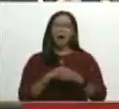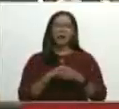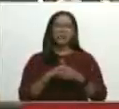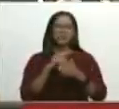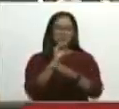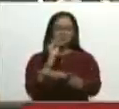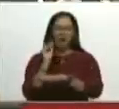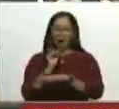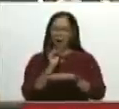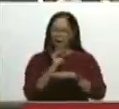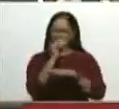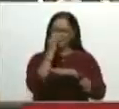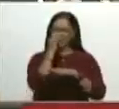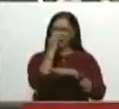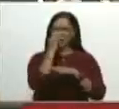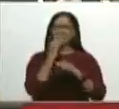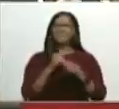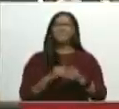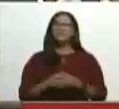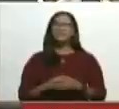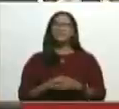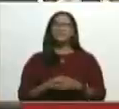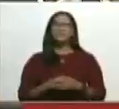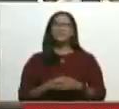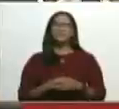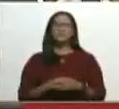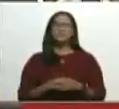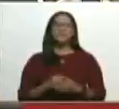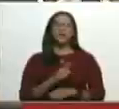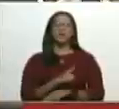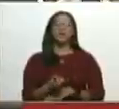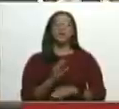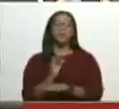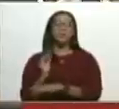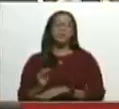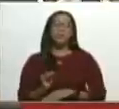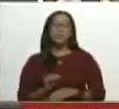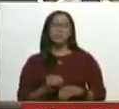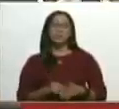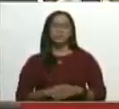protección. La protección. El Estado está obligado a protegerlos.